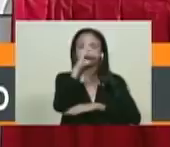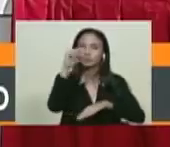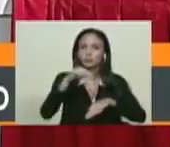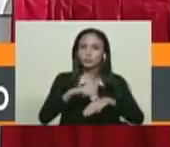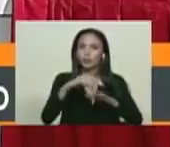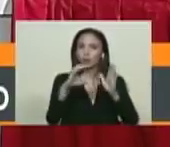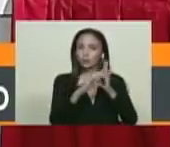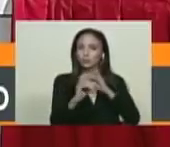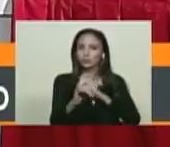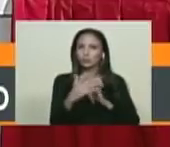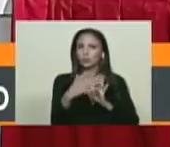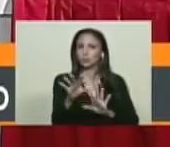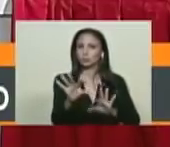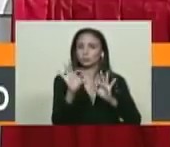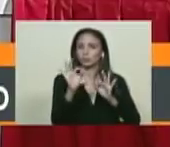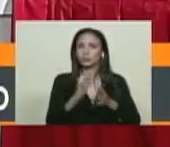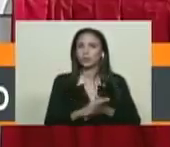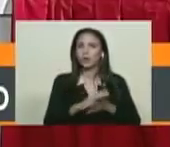Iris Varela